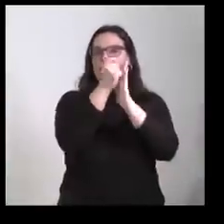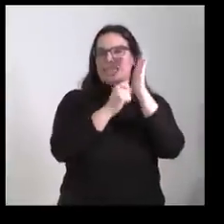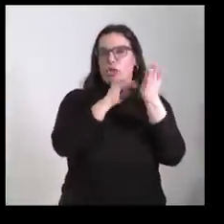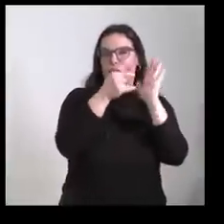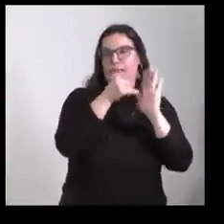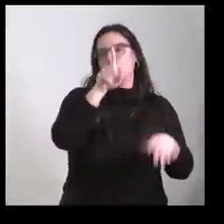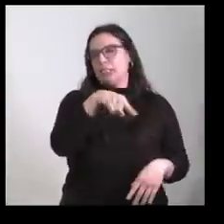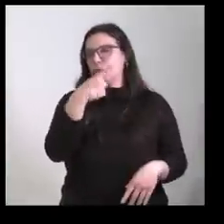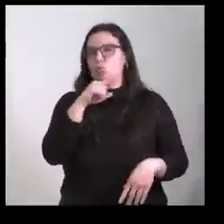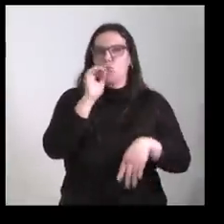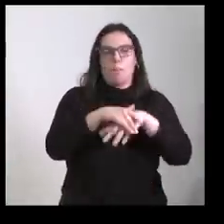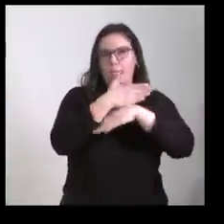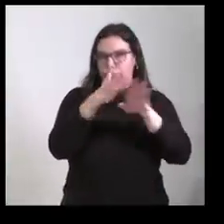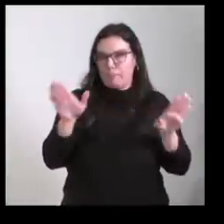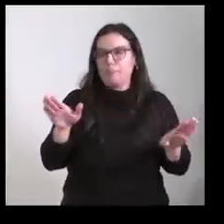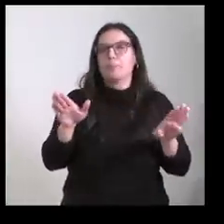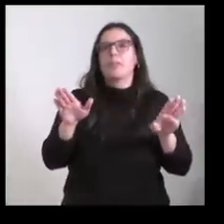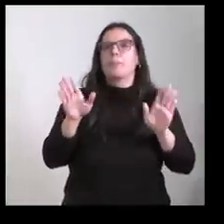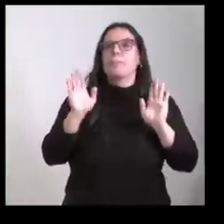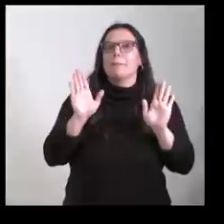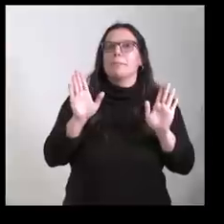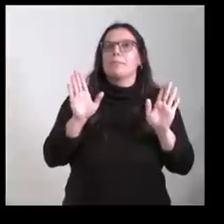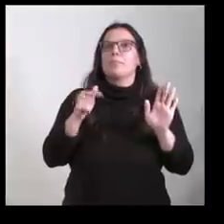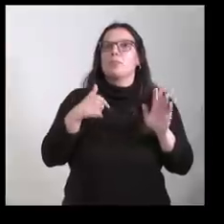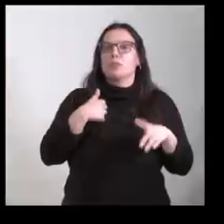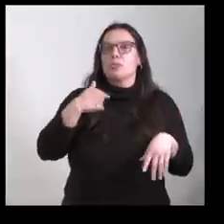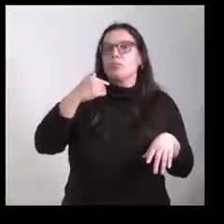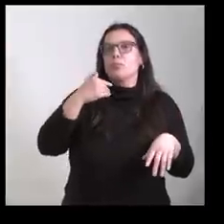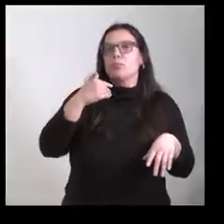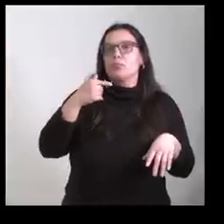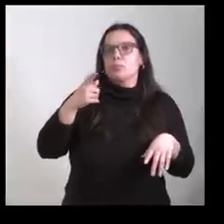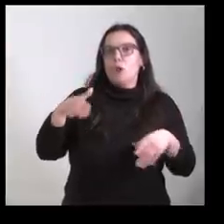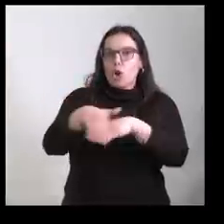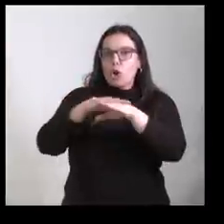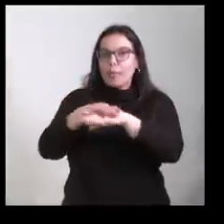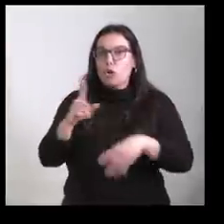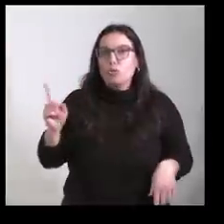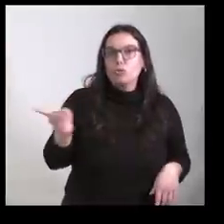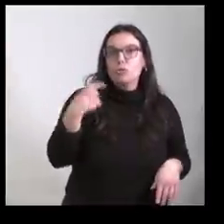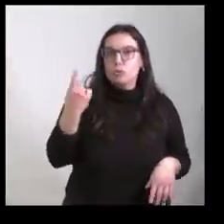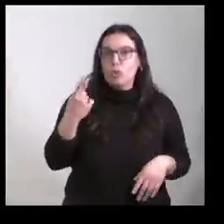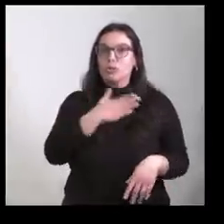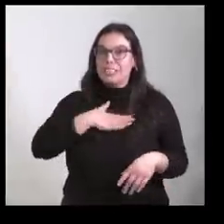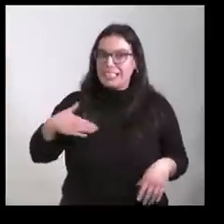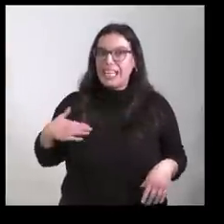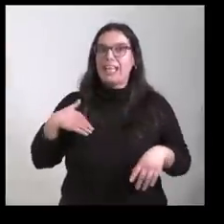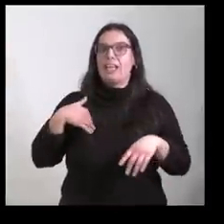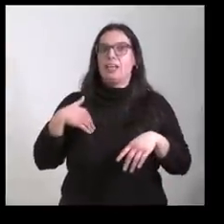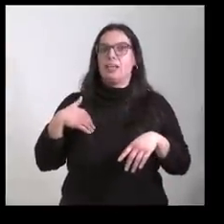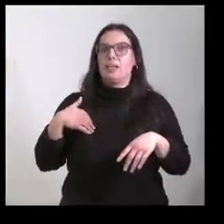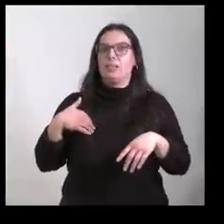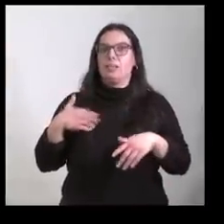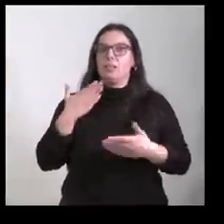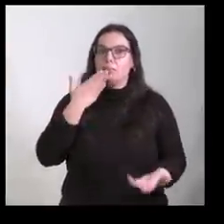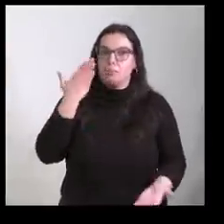si cumple o no los requisitos si la totalidad del gobierno autonómico comparte ese planteamiento y de partidas se